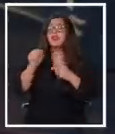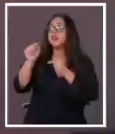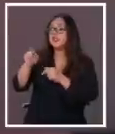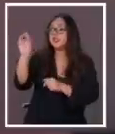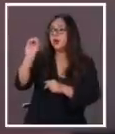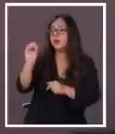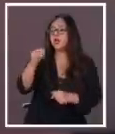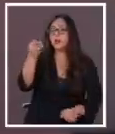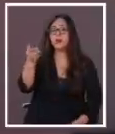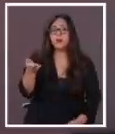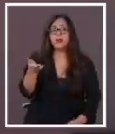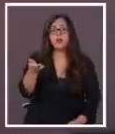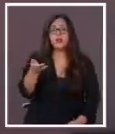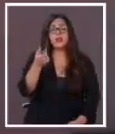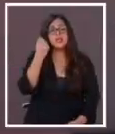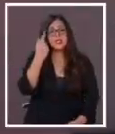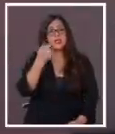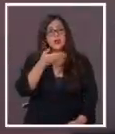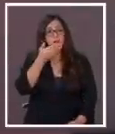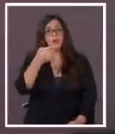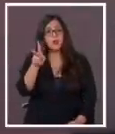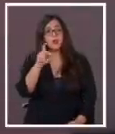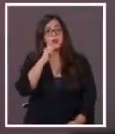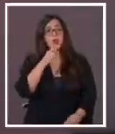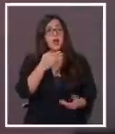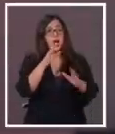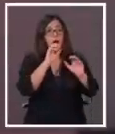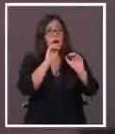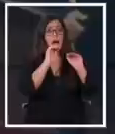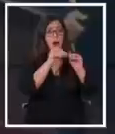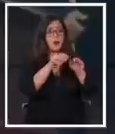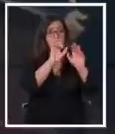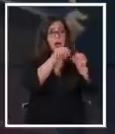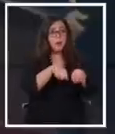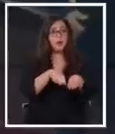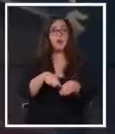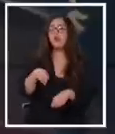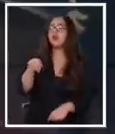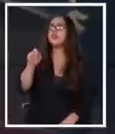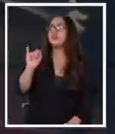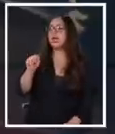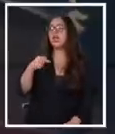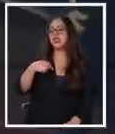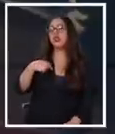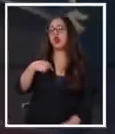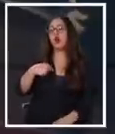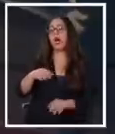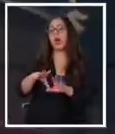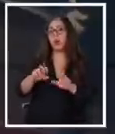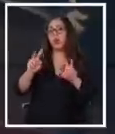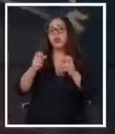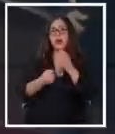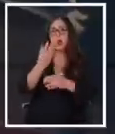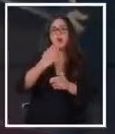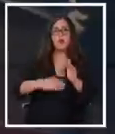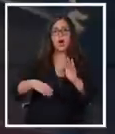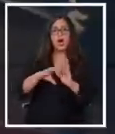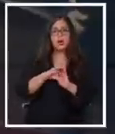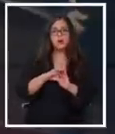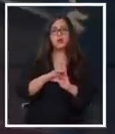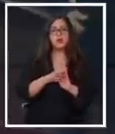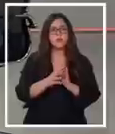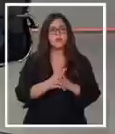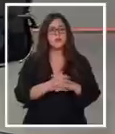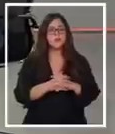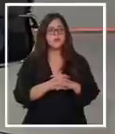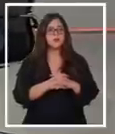entonces usted entendemos por sus palabras que está por el aprueba yo soy partidario de que tengamos una nueva constitución por supuesto ya